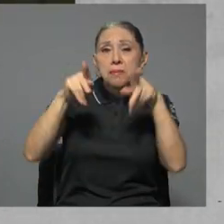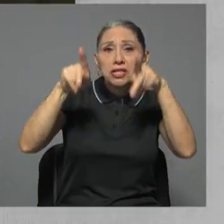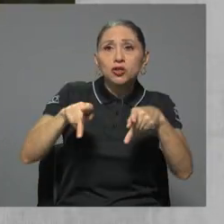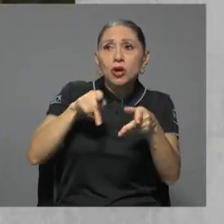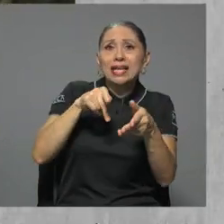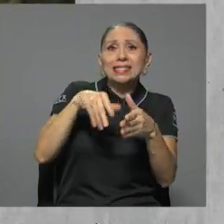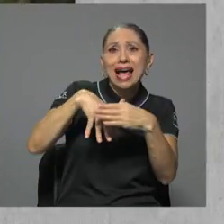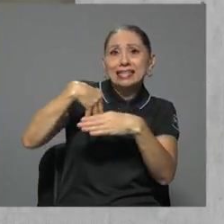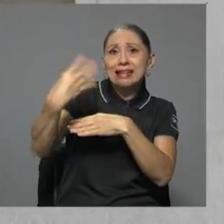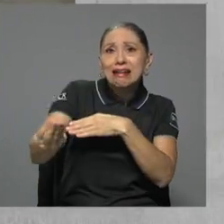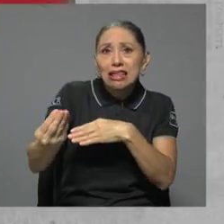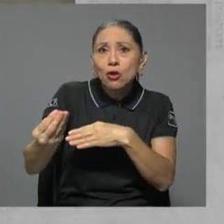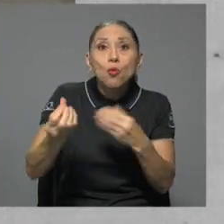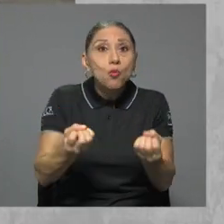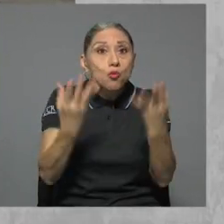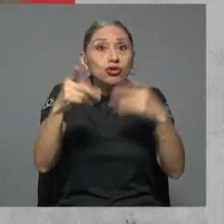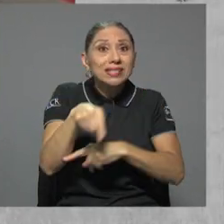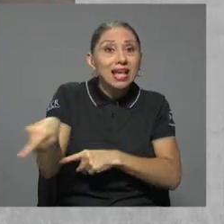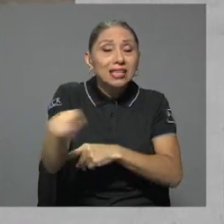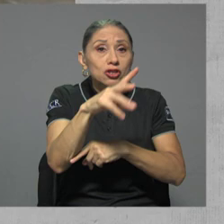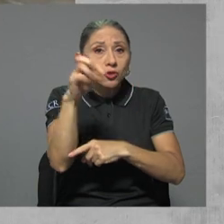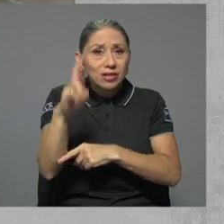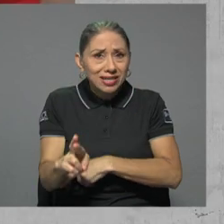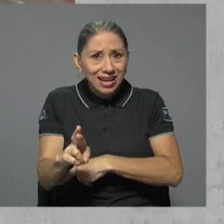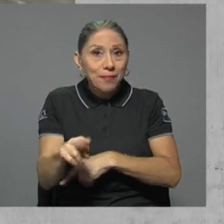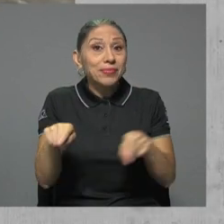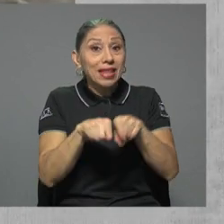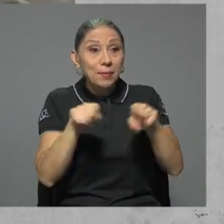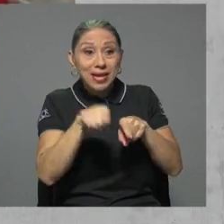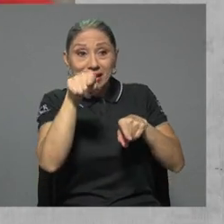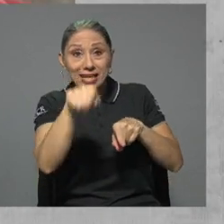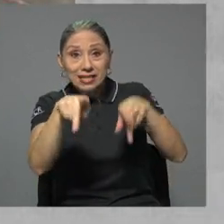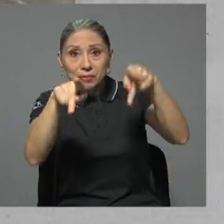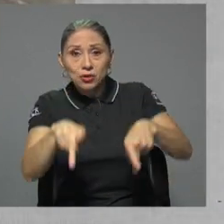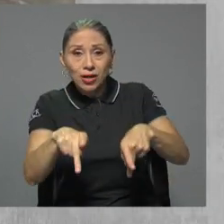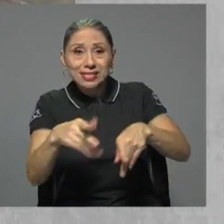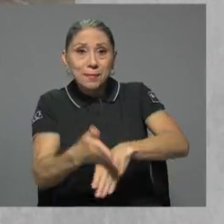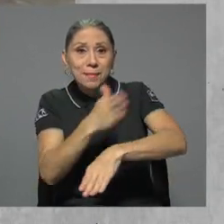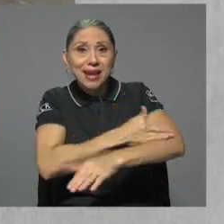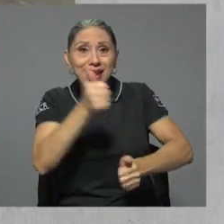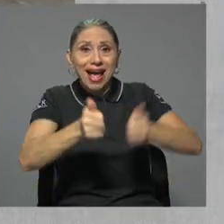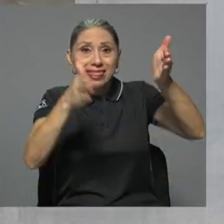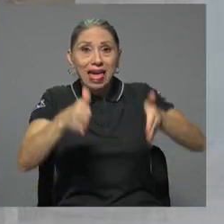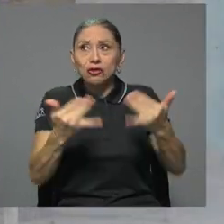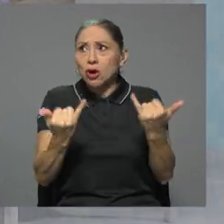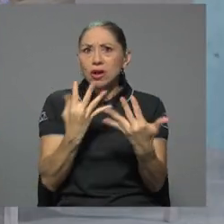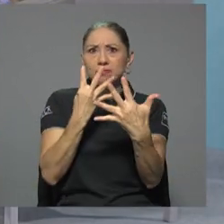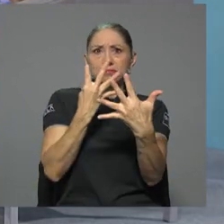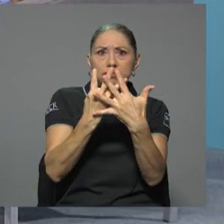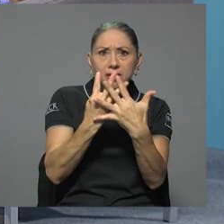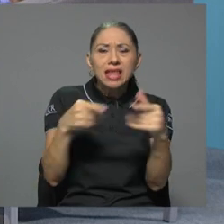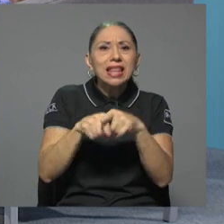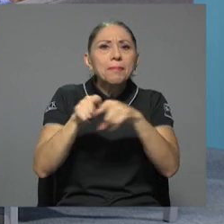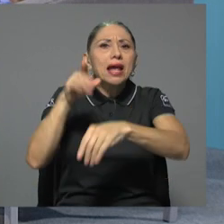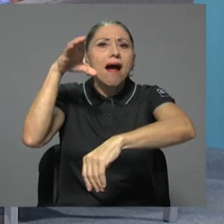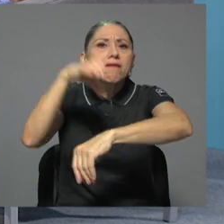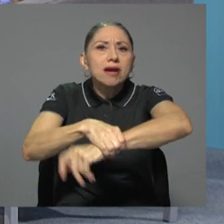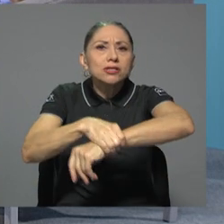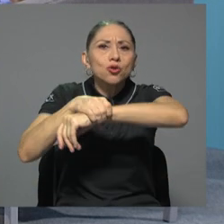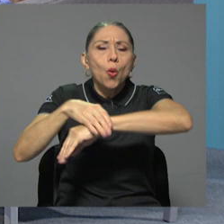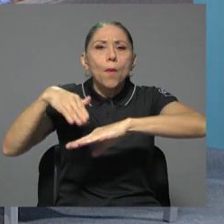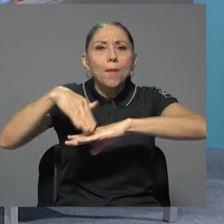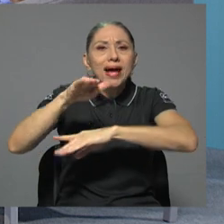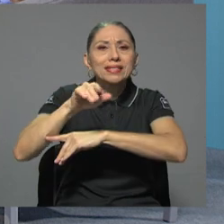no solamente estos presos de ex candidatos o precandidatos presidenciales sino también el arresto de más de 130 personas que se